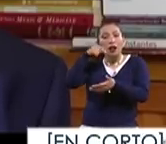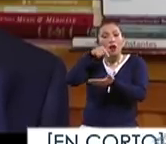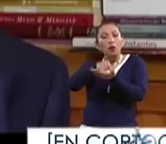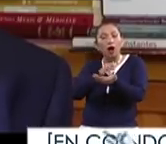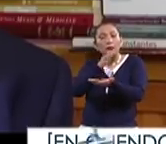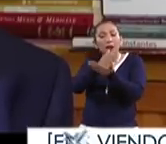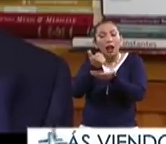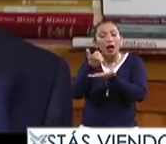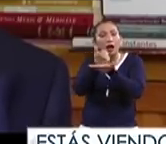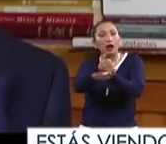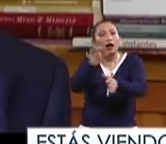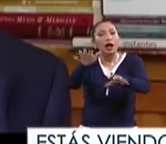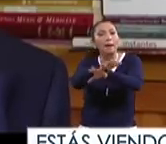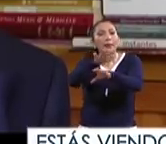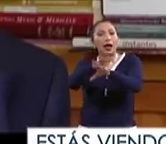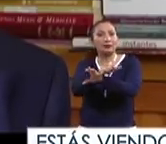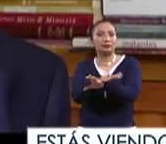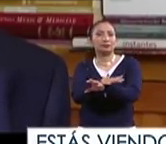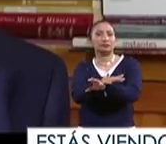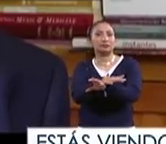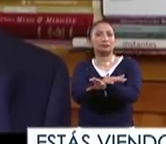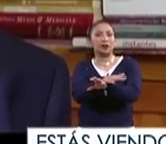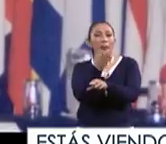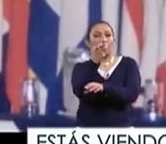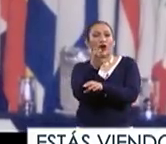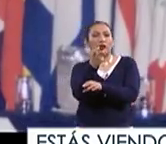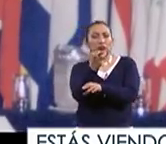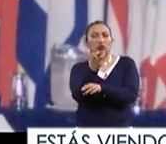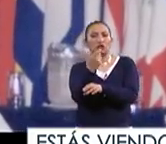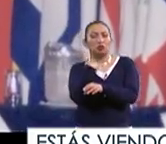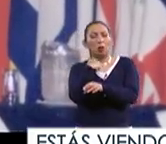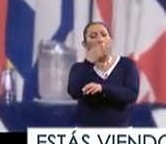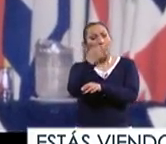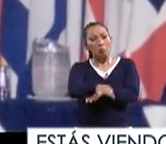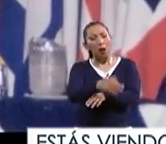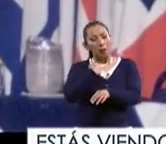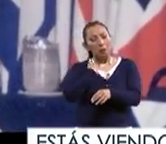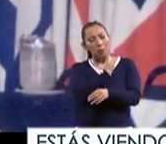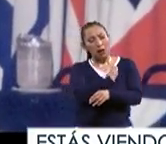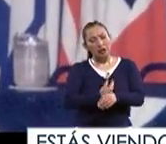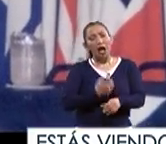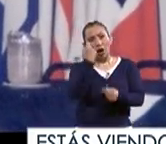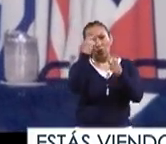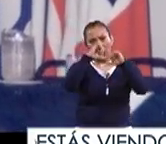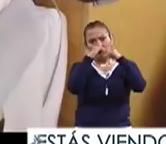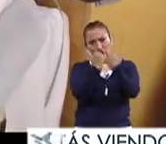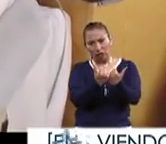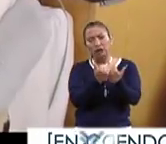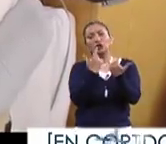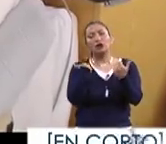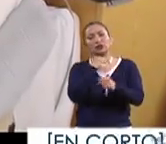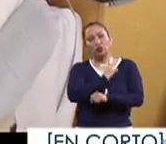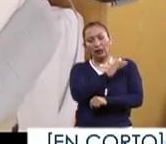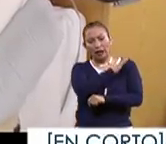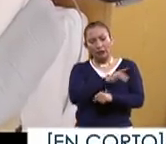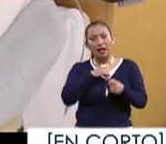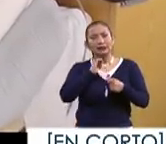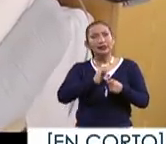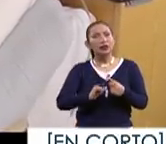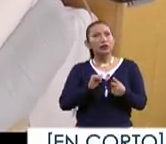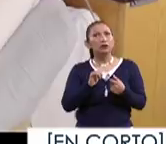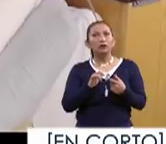lugar para poderlas cambiar. Por eso es que acepté ser presidente de algunas asociaciones, la de cirugía general,